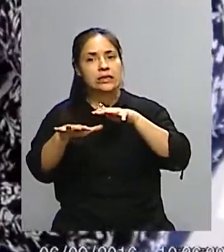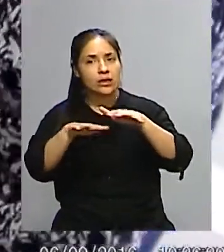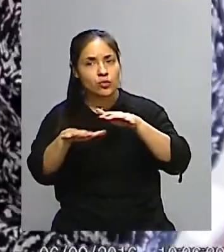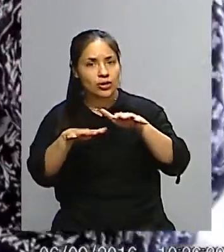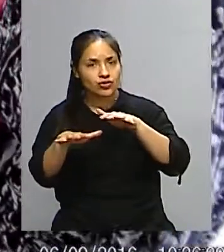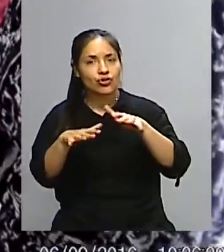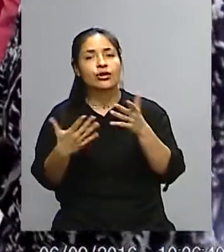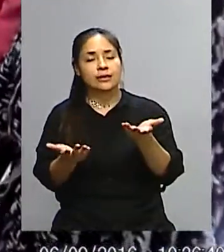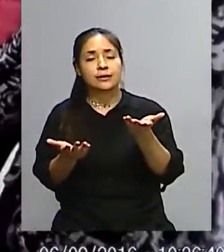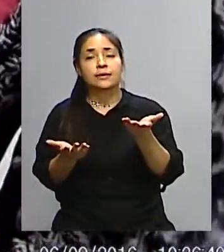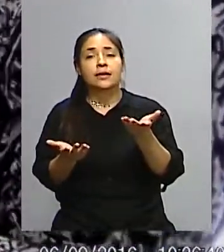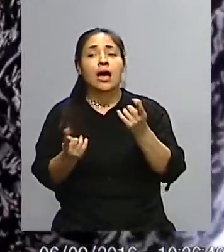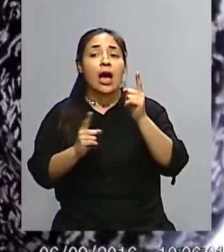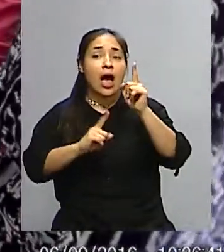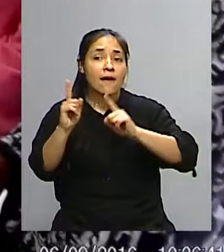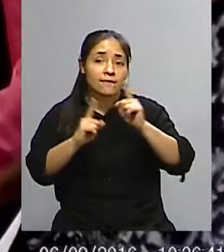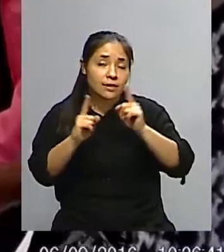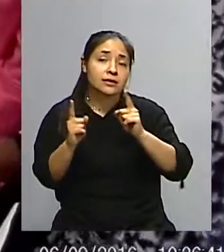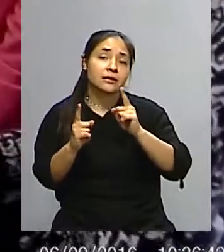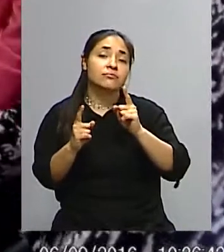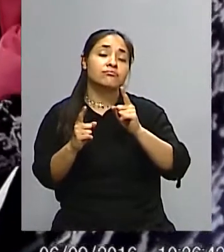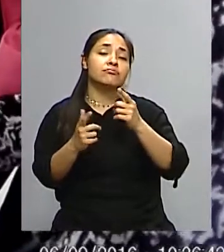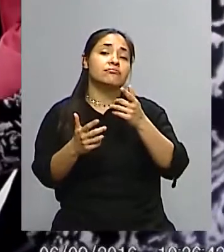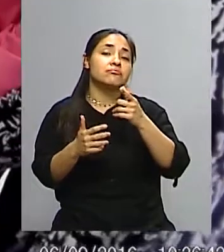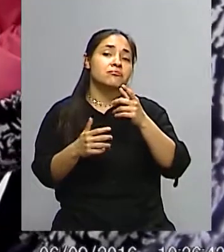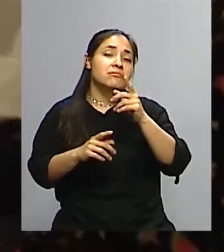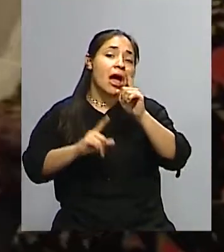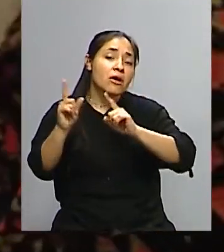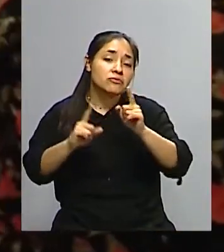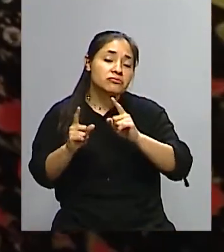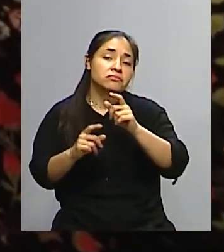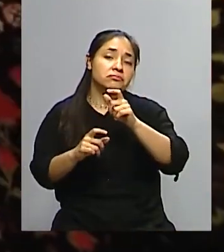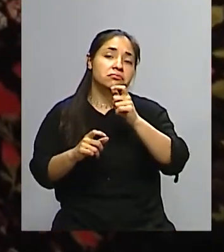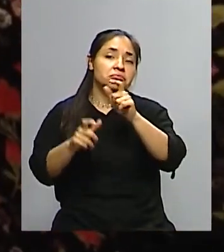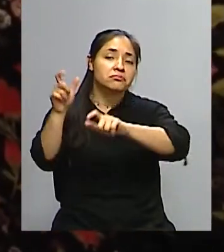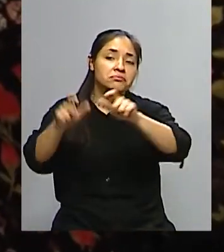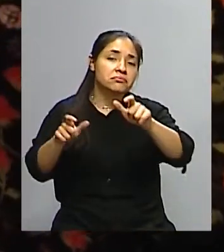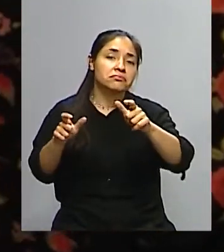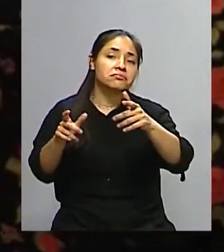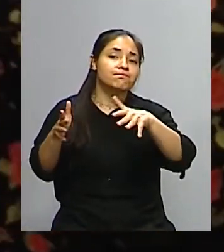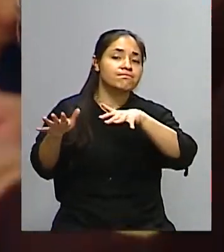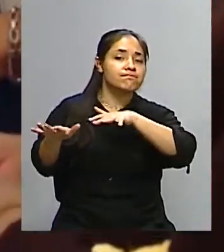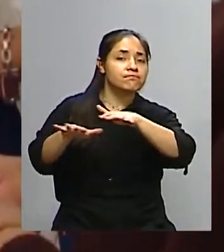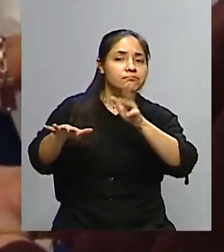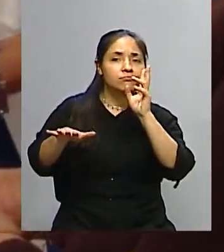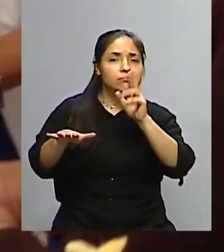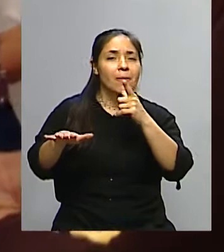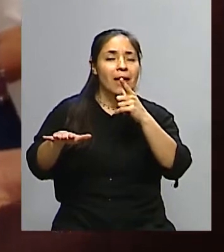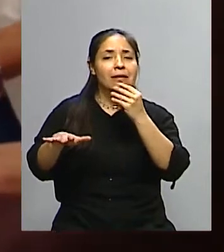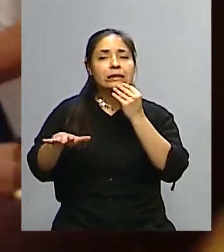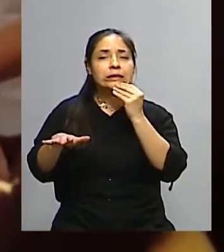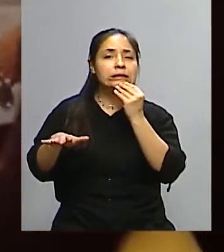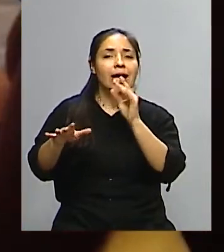que muchas veces son vistas, algunas, como ciertas formas, están de alguna manera enmascaradas como